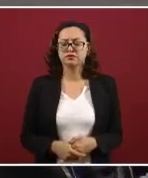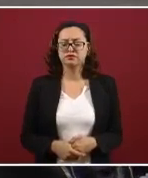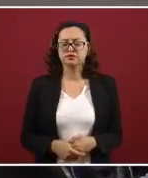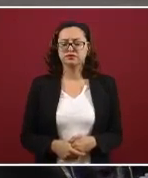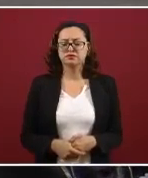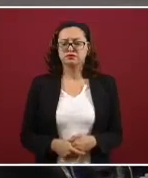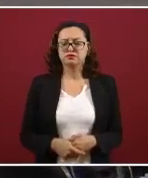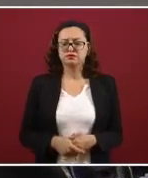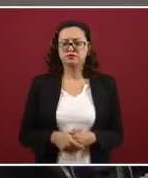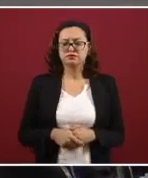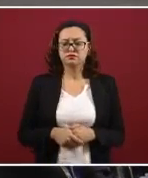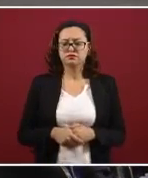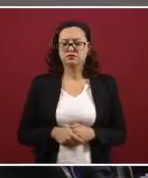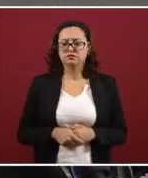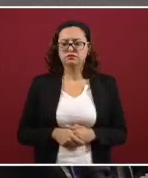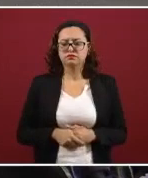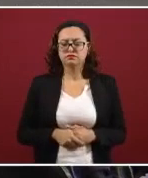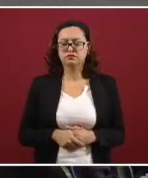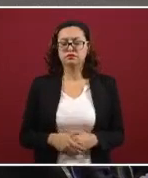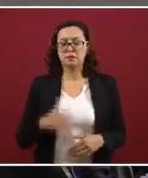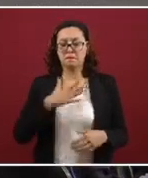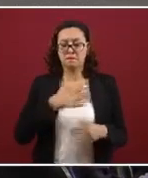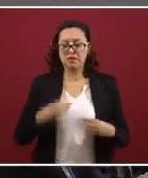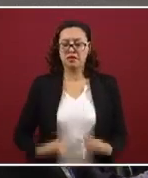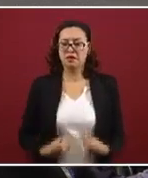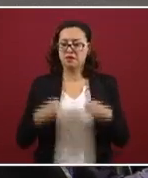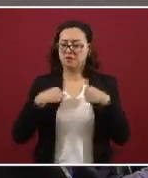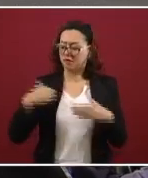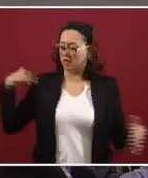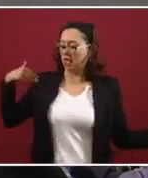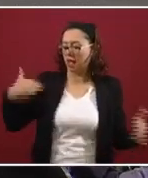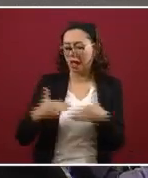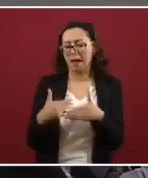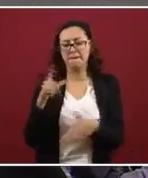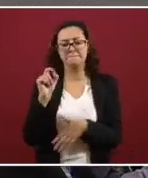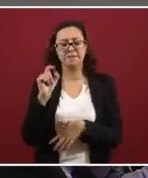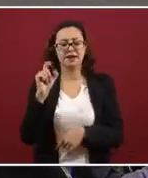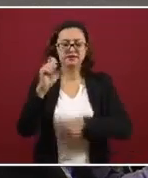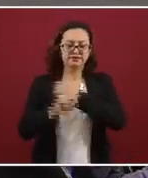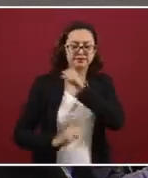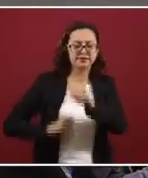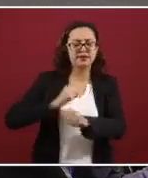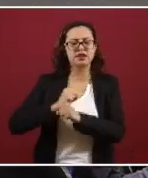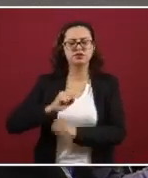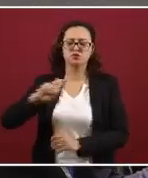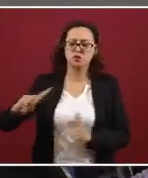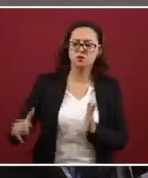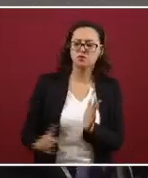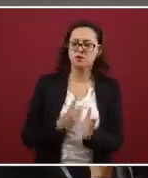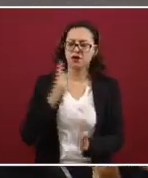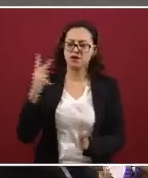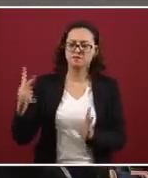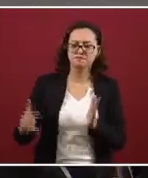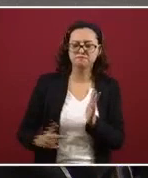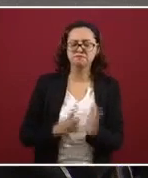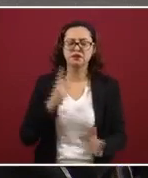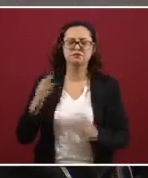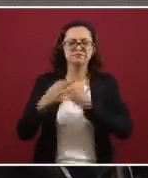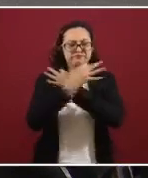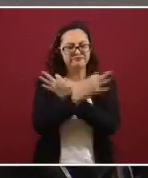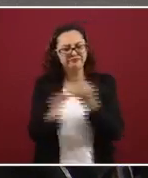he declarado en diversas ocasiones que de llegar a un puesto